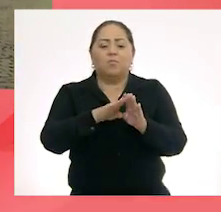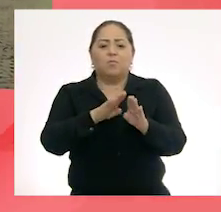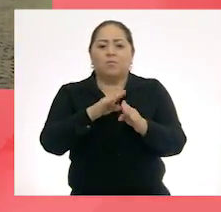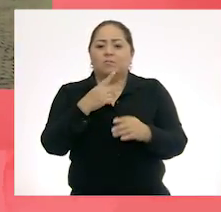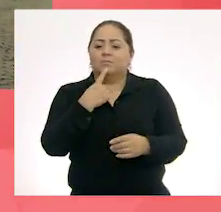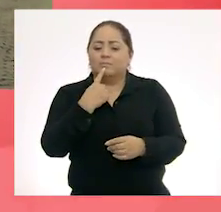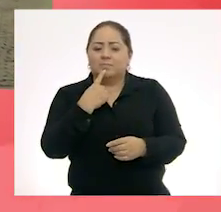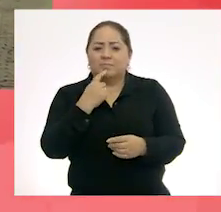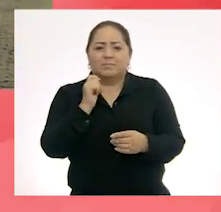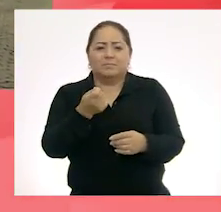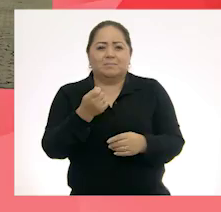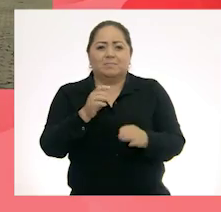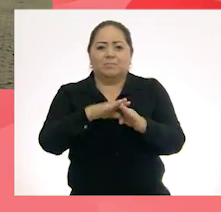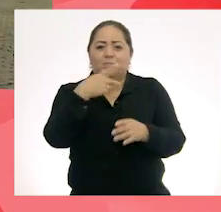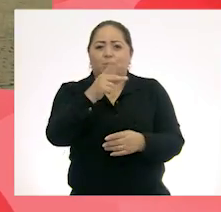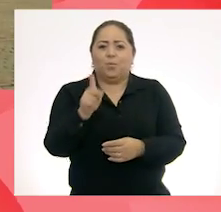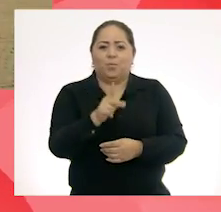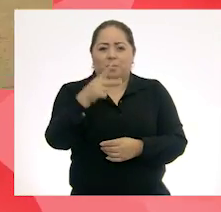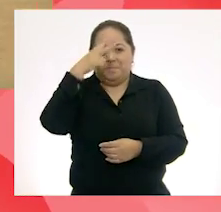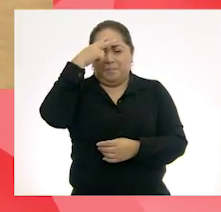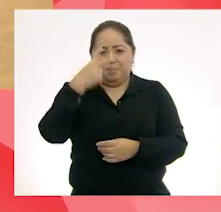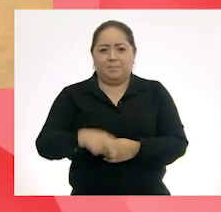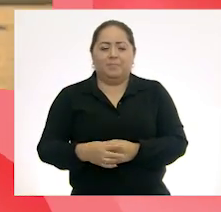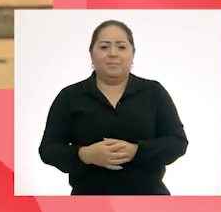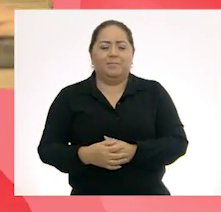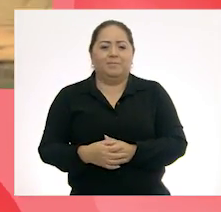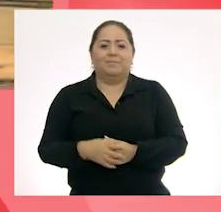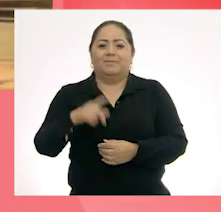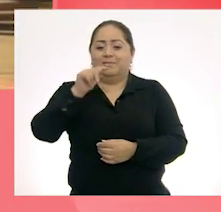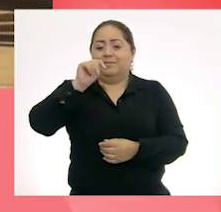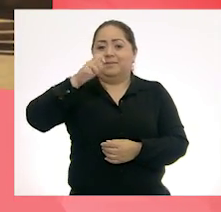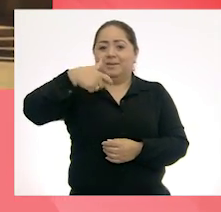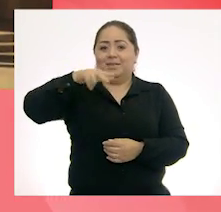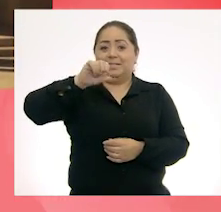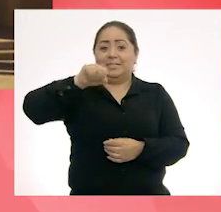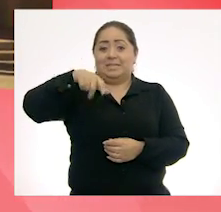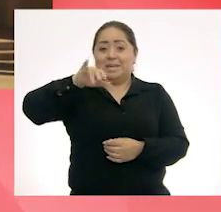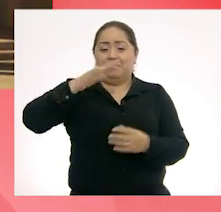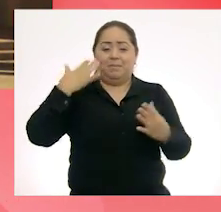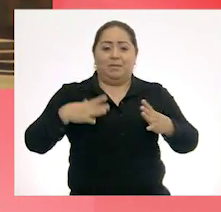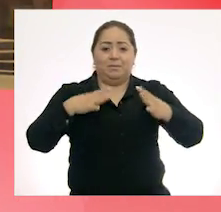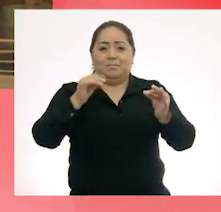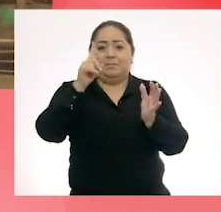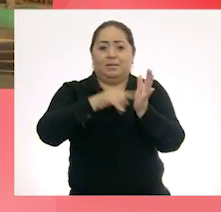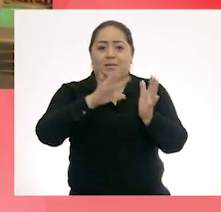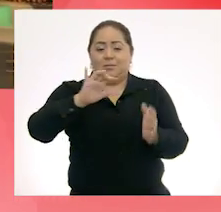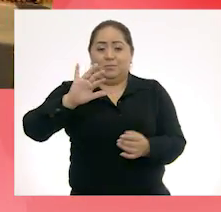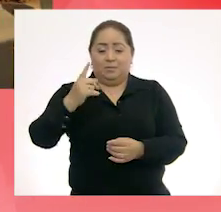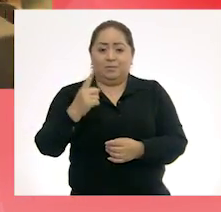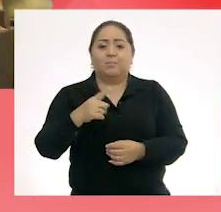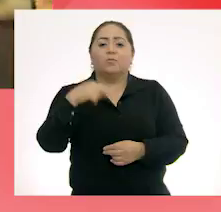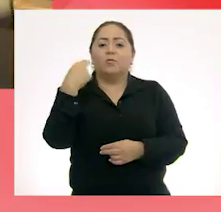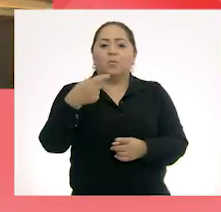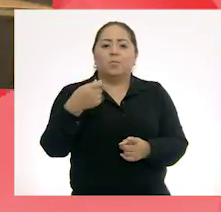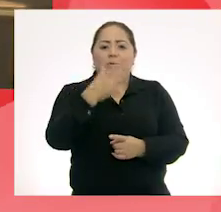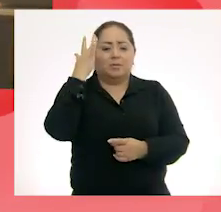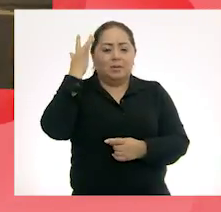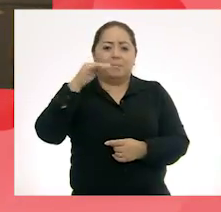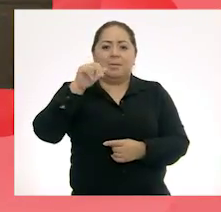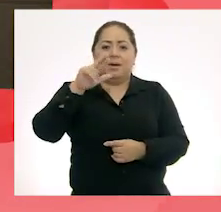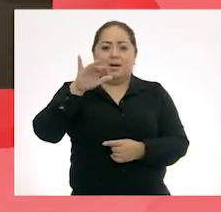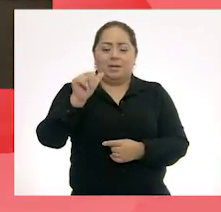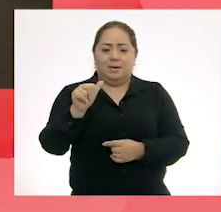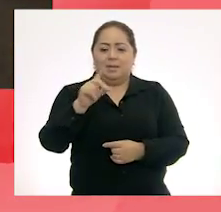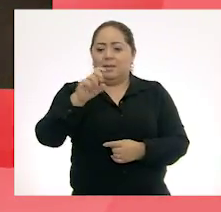los sabores de la auténtica provincia mexicana. Tequisquiapan se fundó en 1551, con el nombre de Santa María de